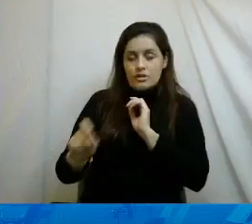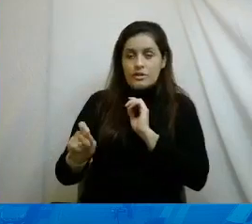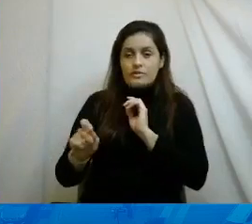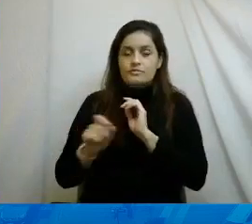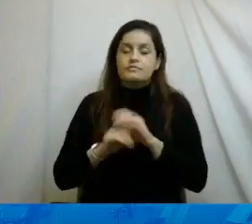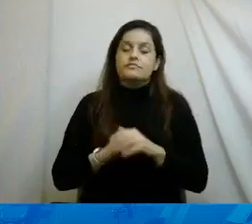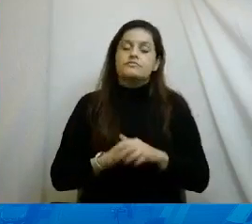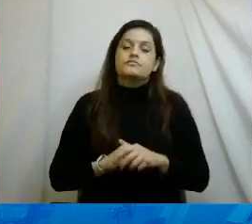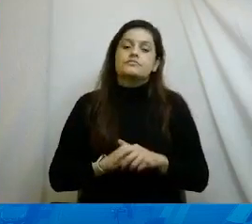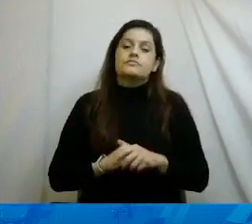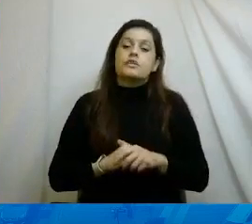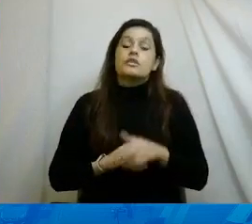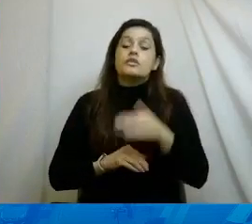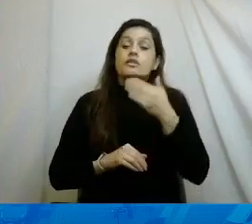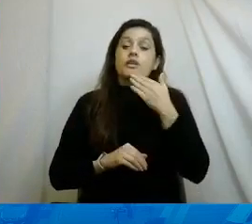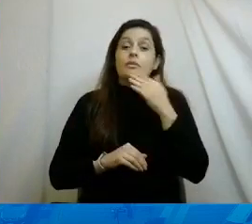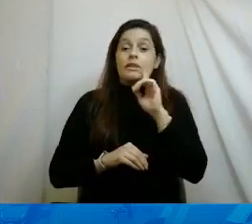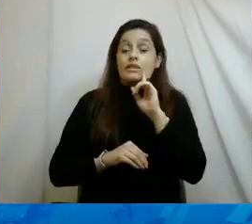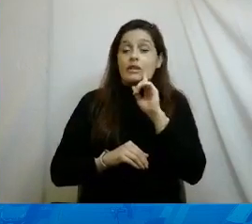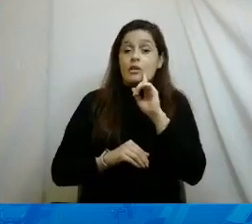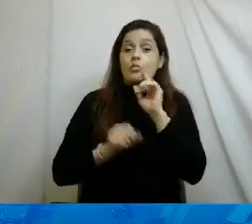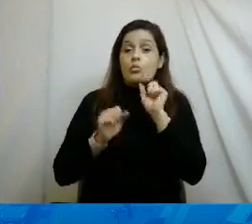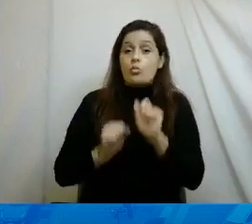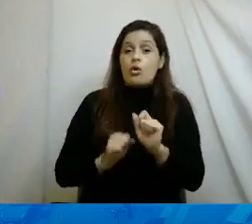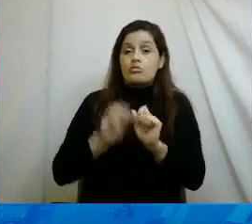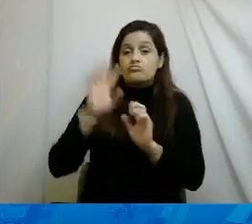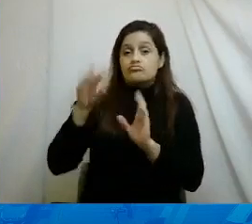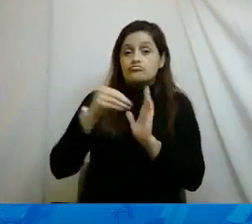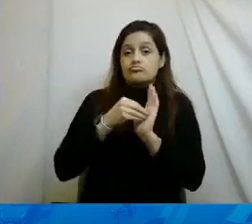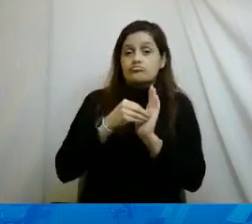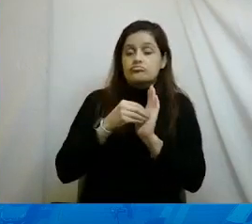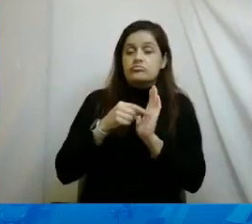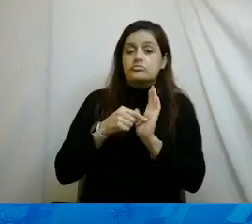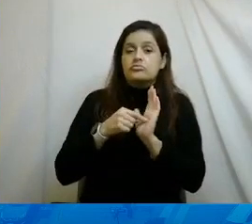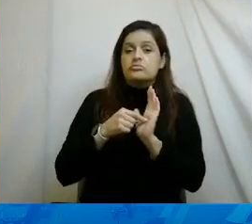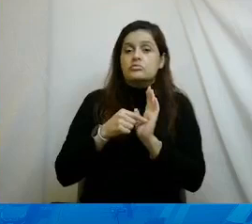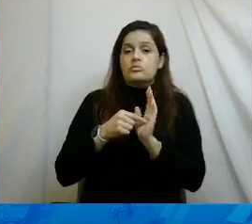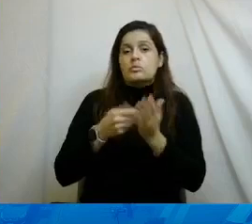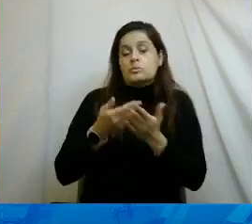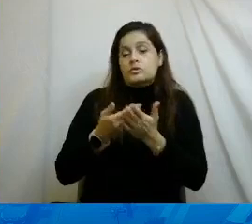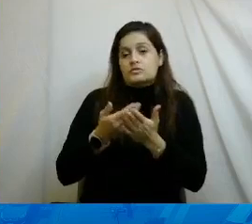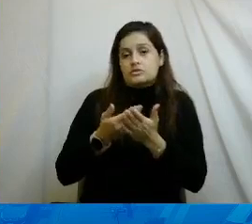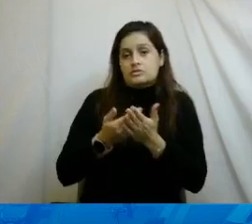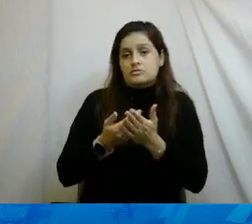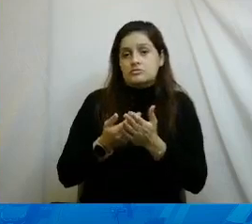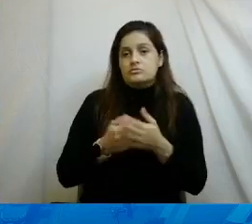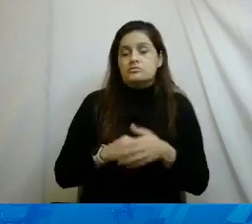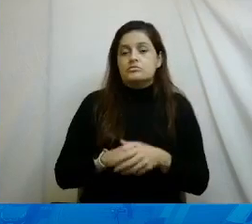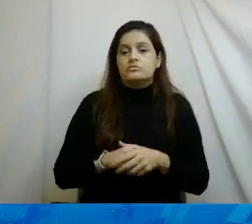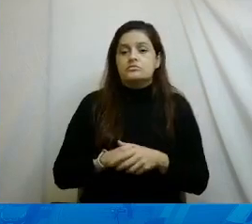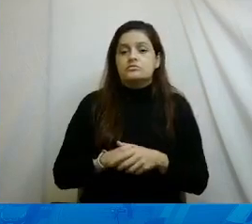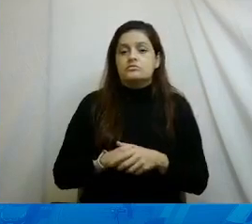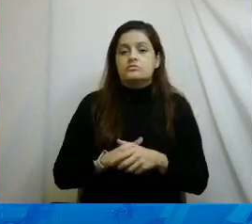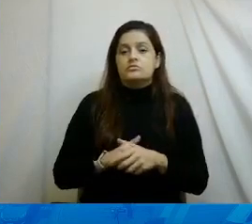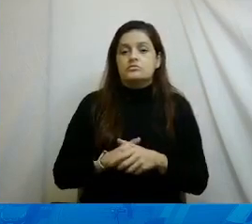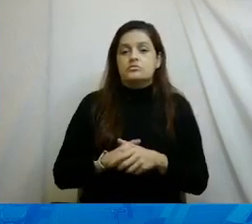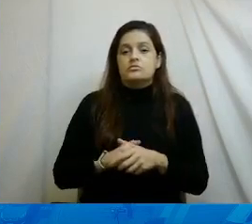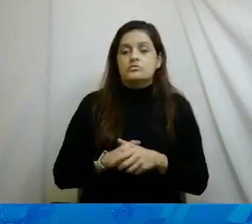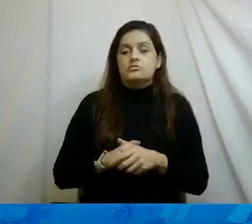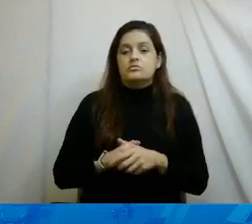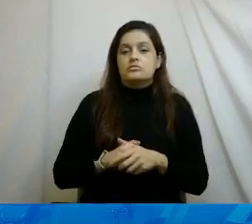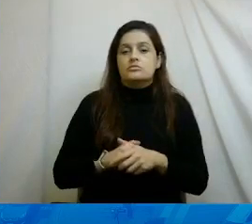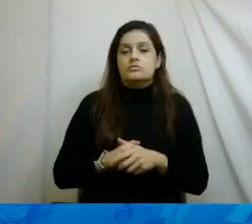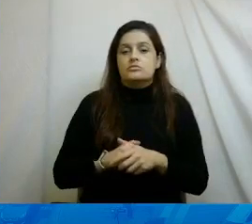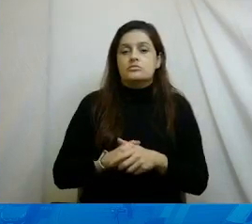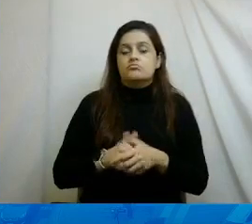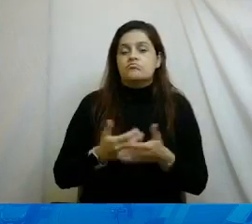también entraría la posibilidad de incorporar a más personas en inspección y así dar abasto. Lamentablemente, por cuestiones hoy día